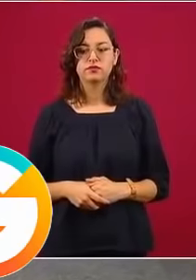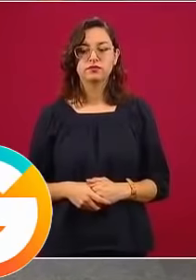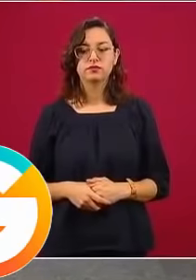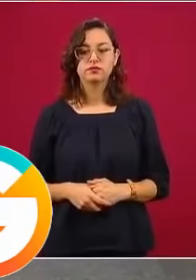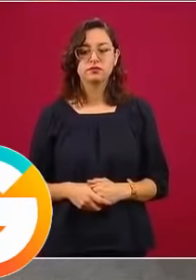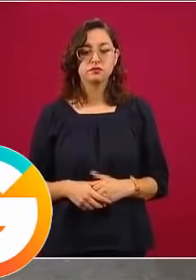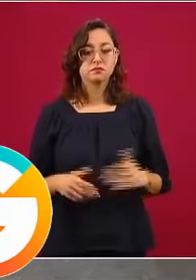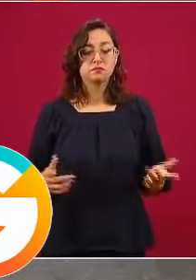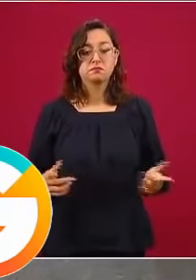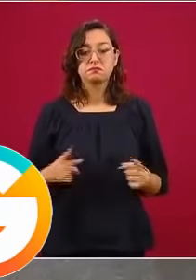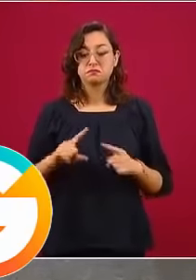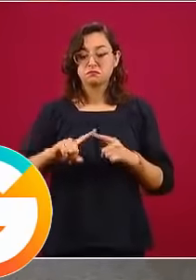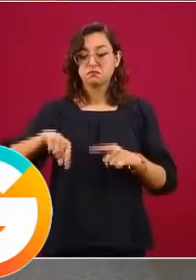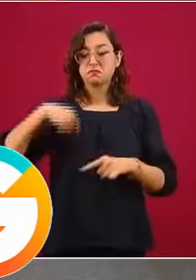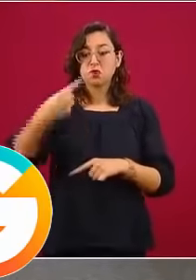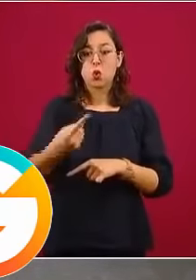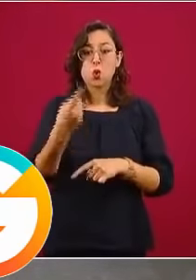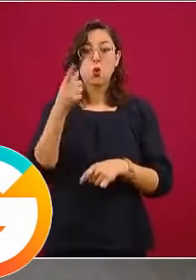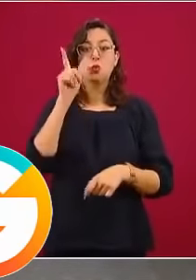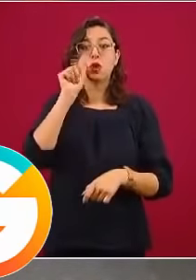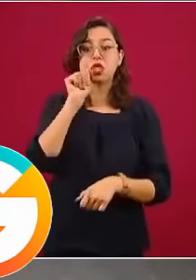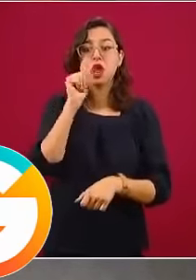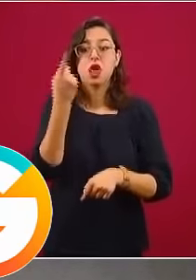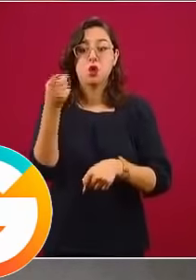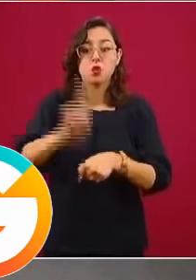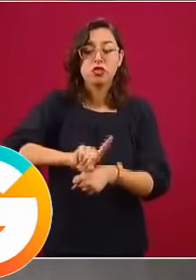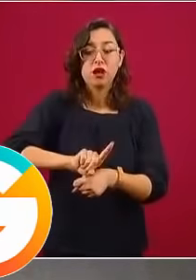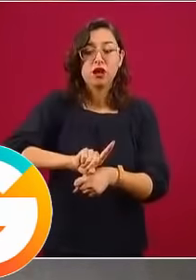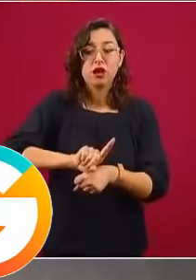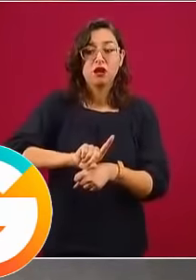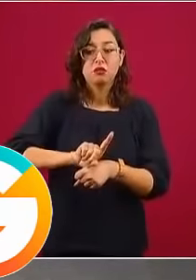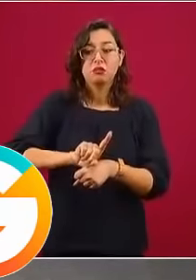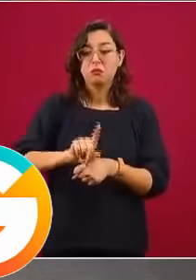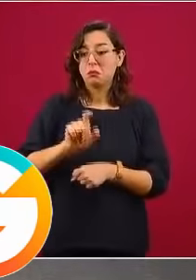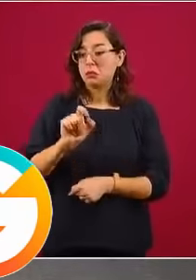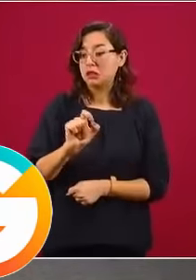Y en 24 horas, o en